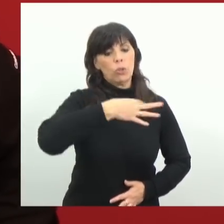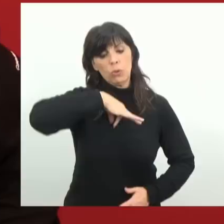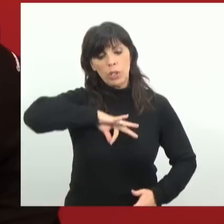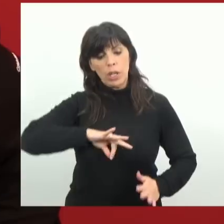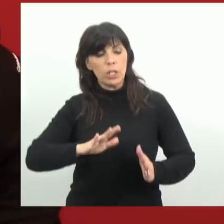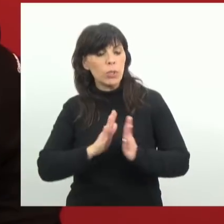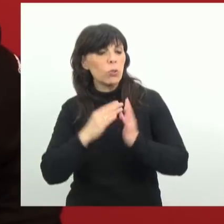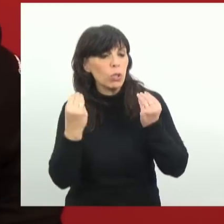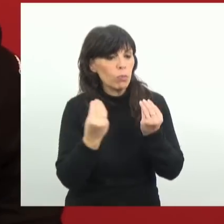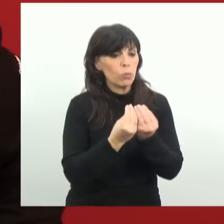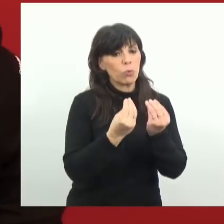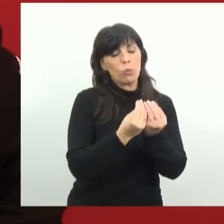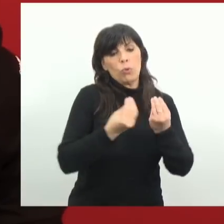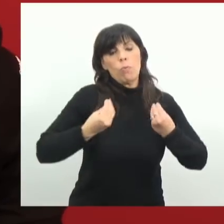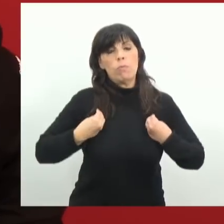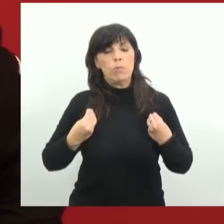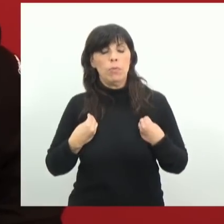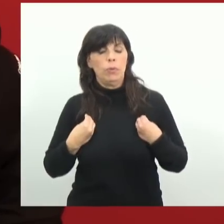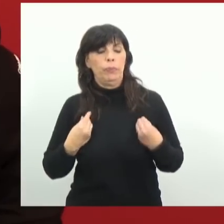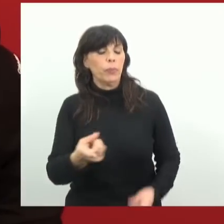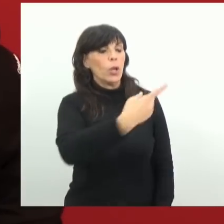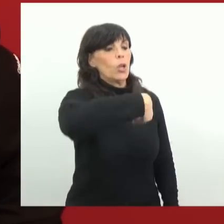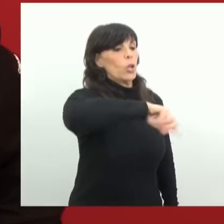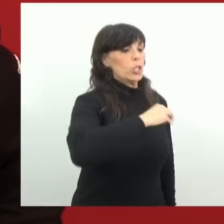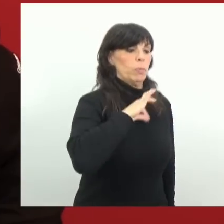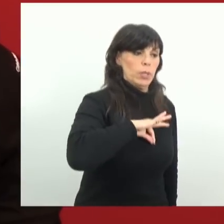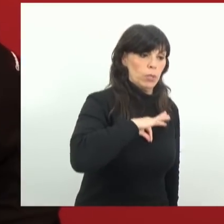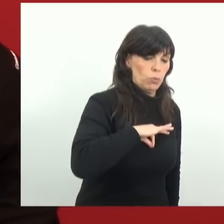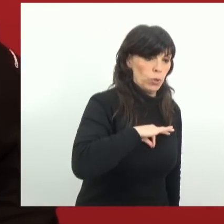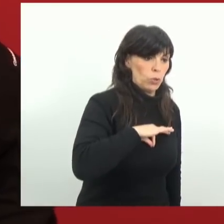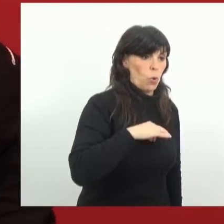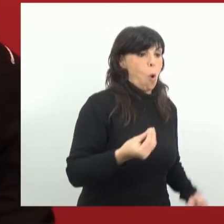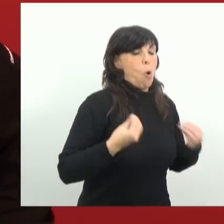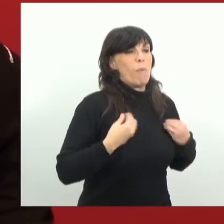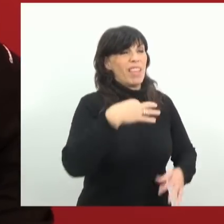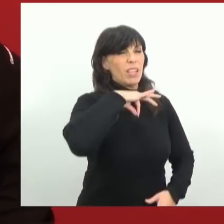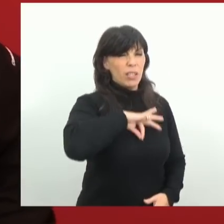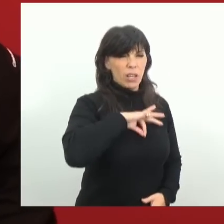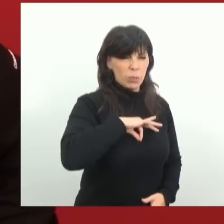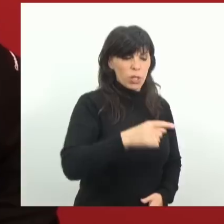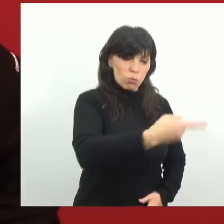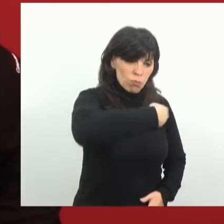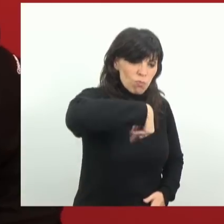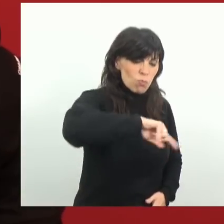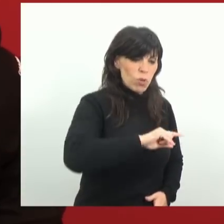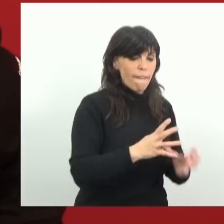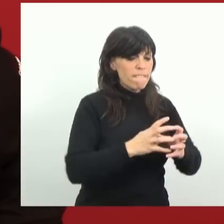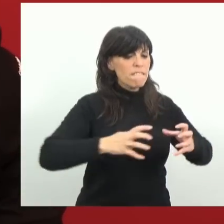Nuestro espíritu, nuestra vida espiritual, es mucho más